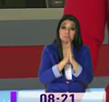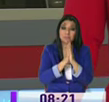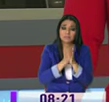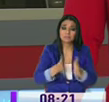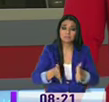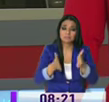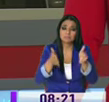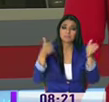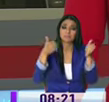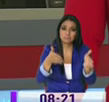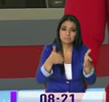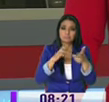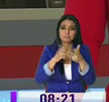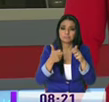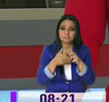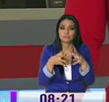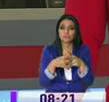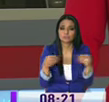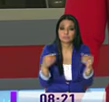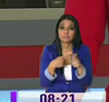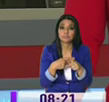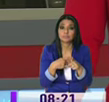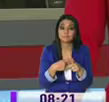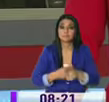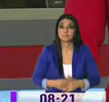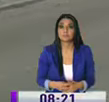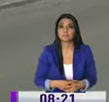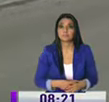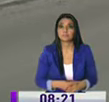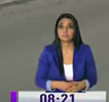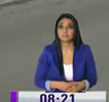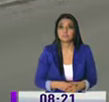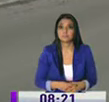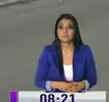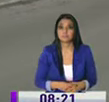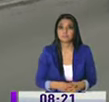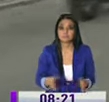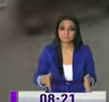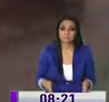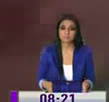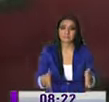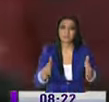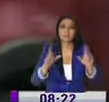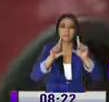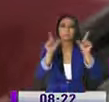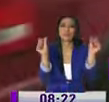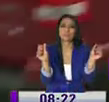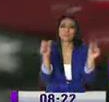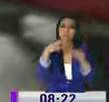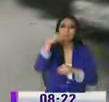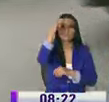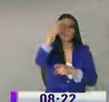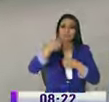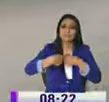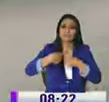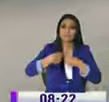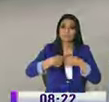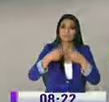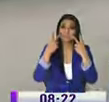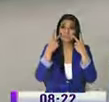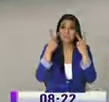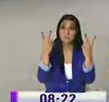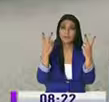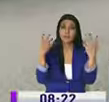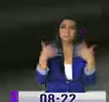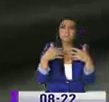calle para solucionar el problema de manera urgente esta es la calle japón está ubicada en el norte de quito y a simple vista pareciera